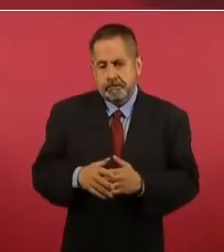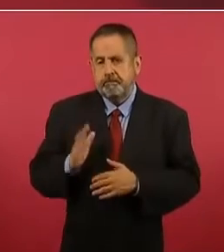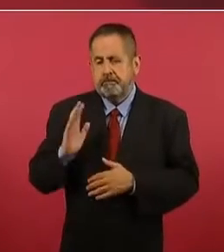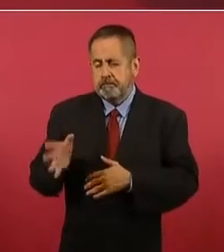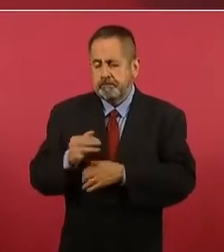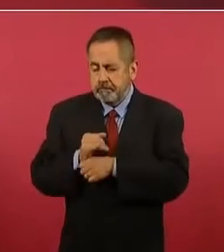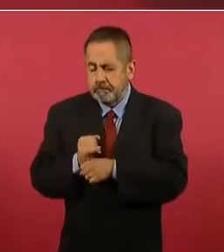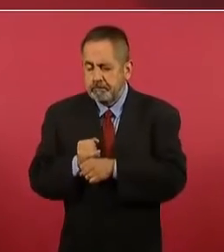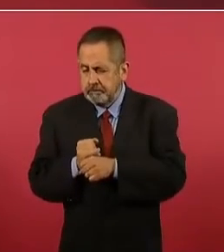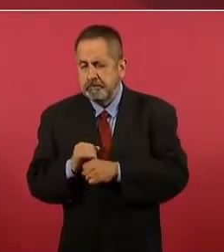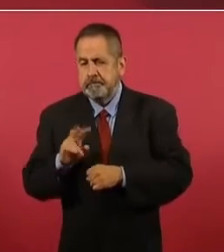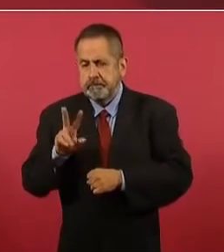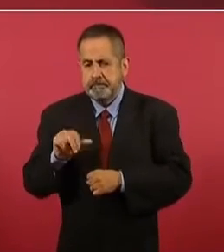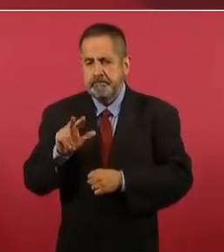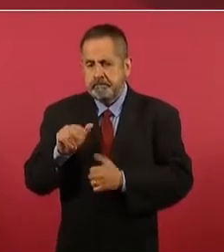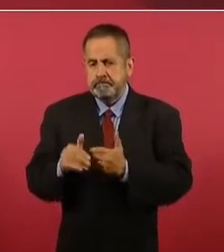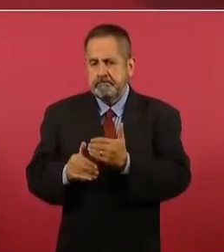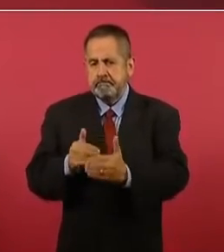en la investigación